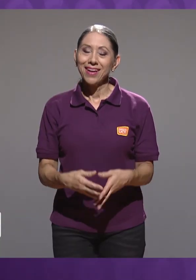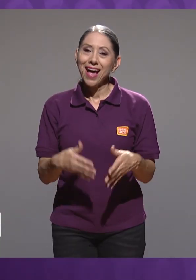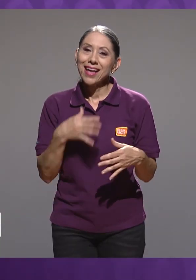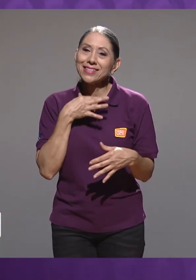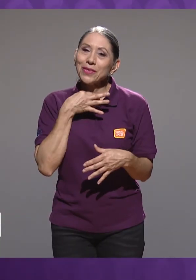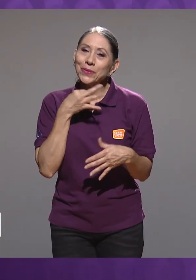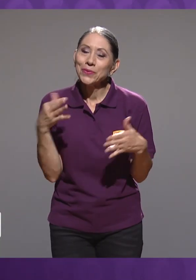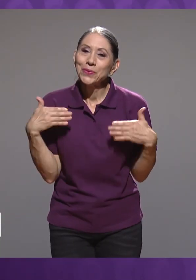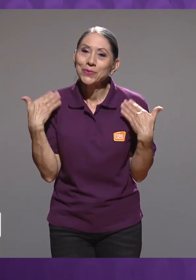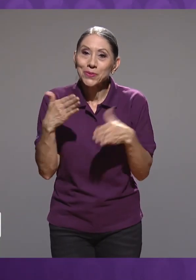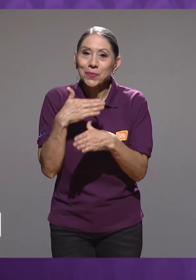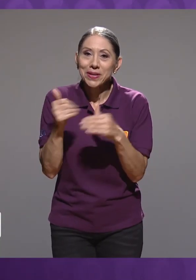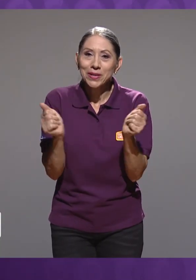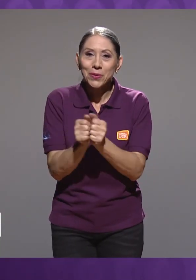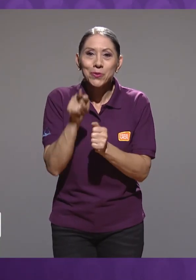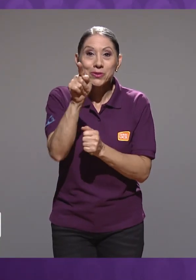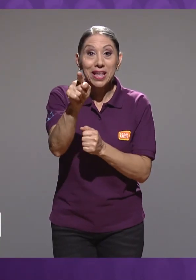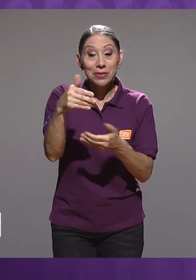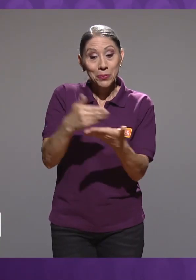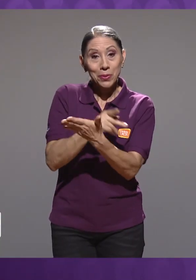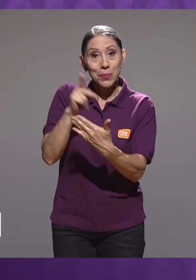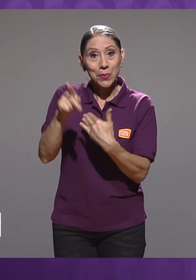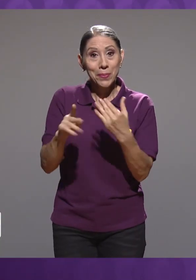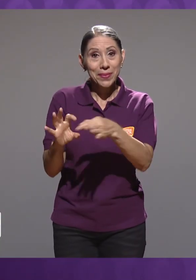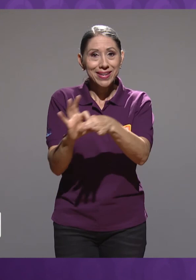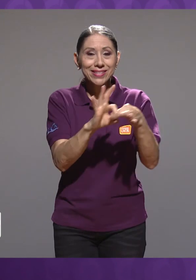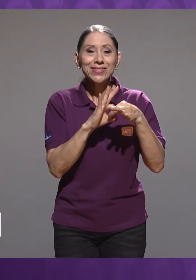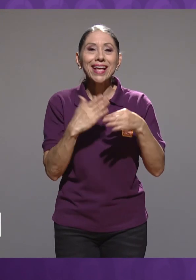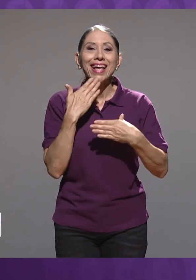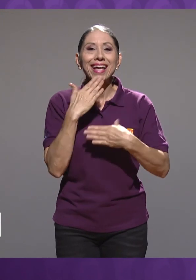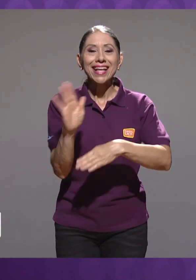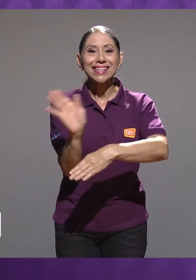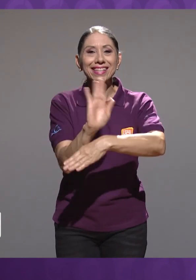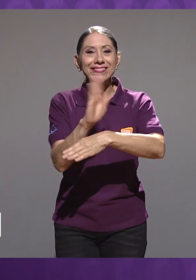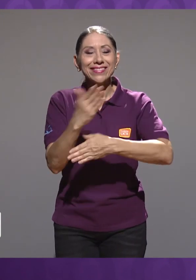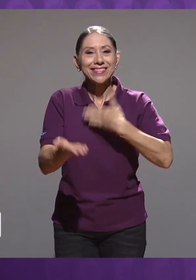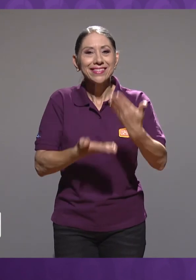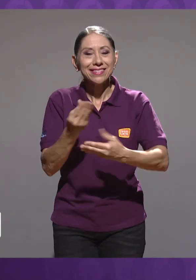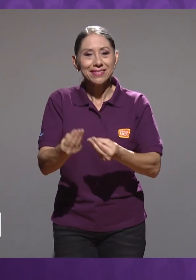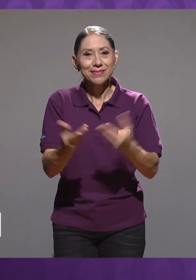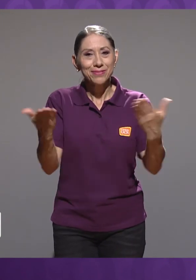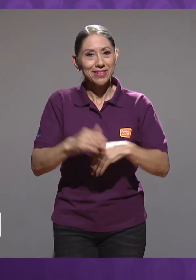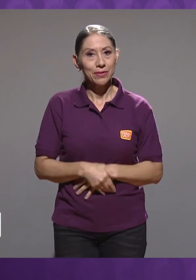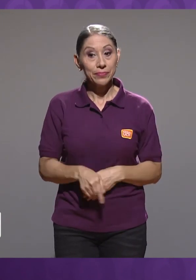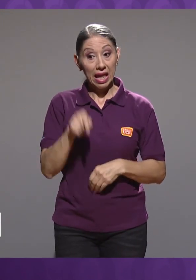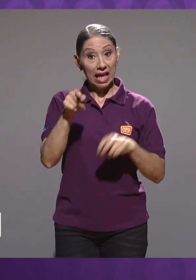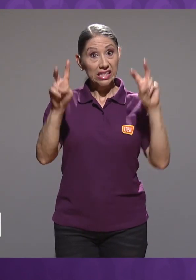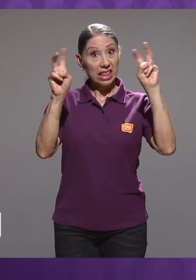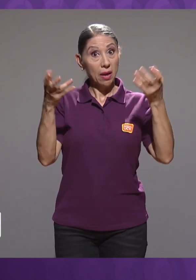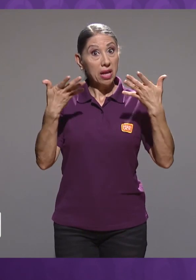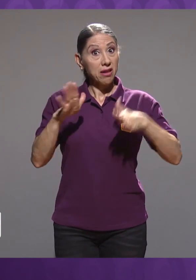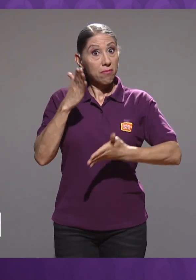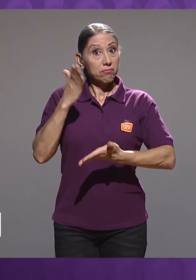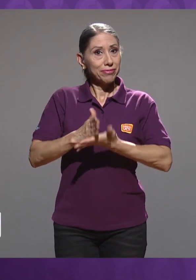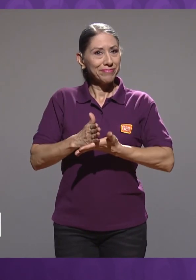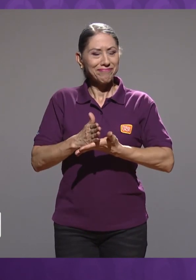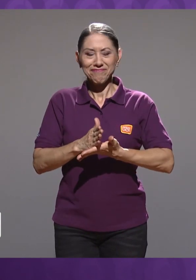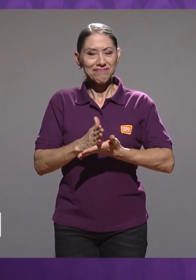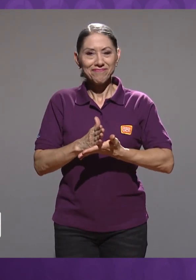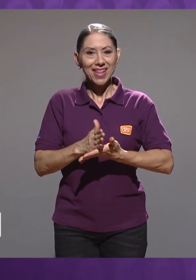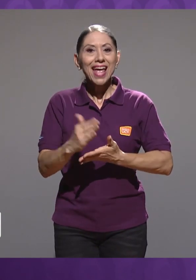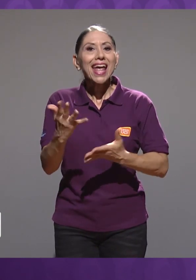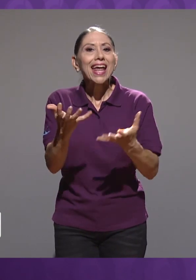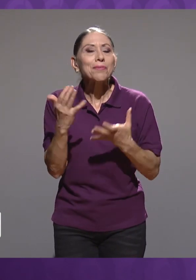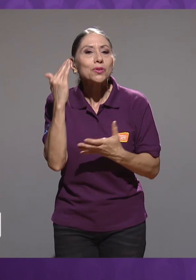Ha sido un gusto poder compartir con usted una nueva edición de Nexos gracias a la televisión de servicio público. Este tema no se queda acá,